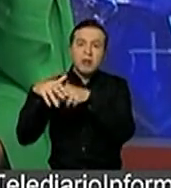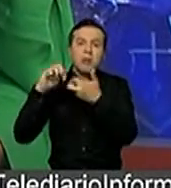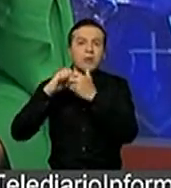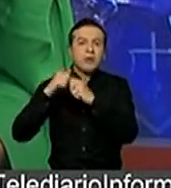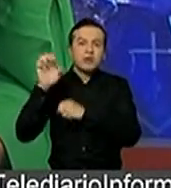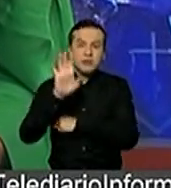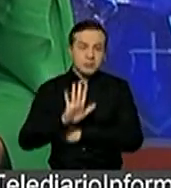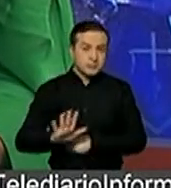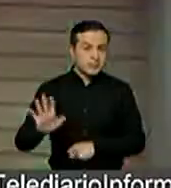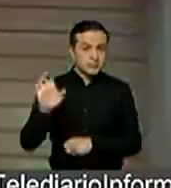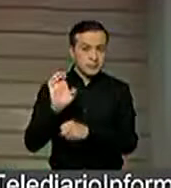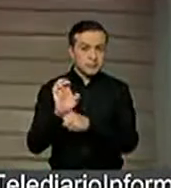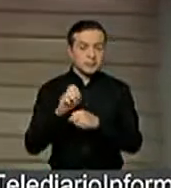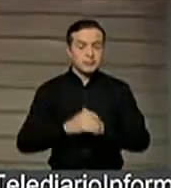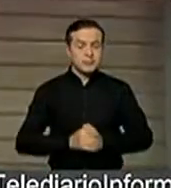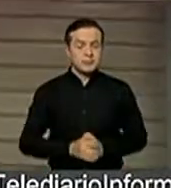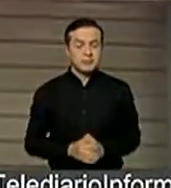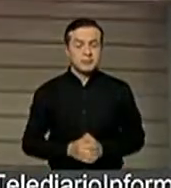país.